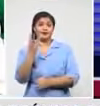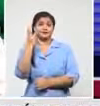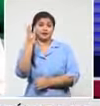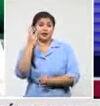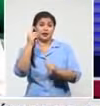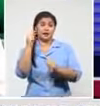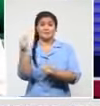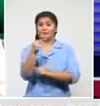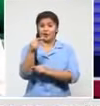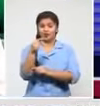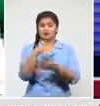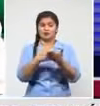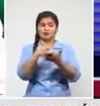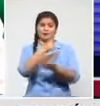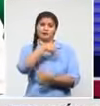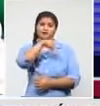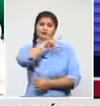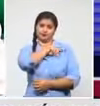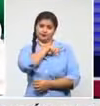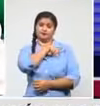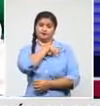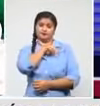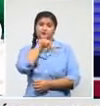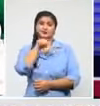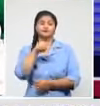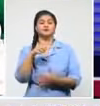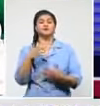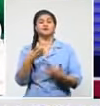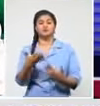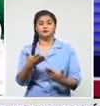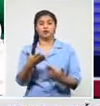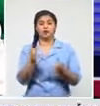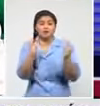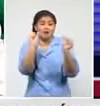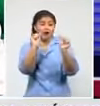anterior, y críticos, que es un estado de gravedad